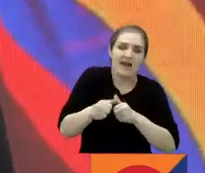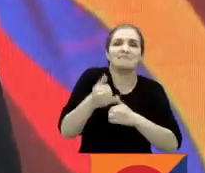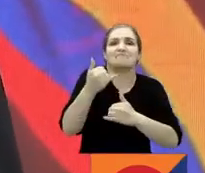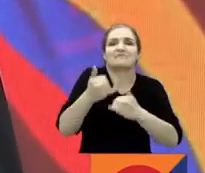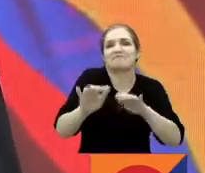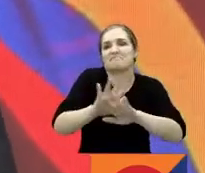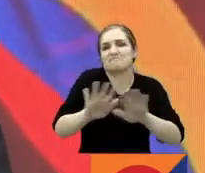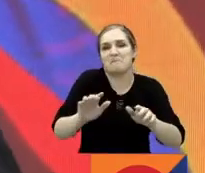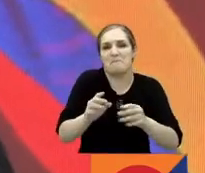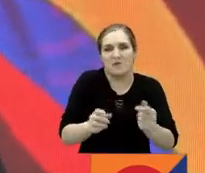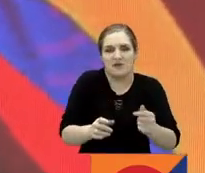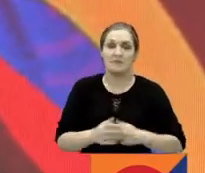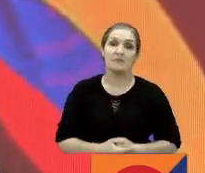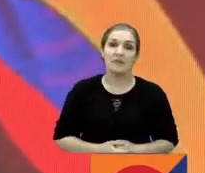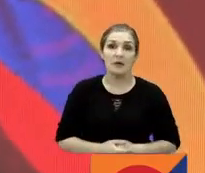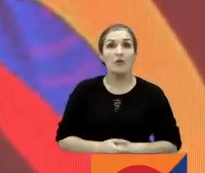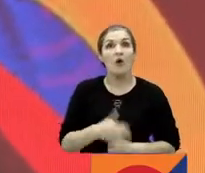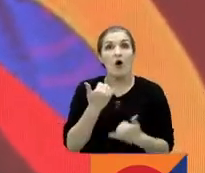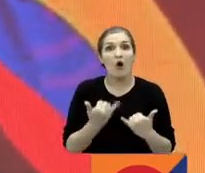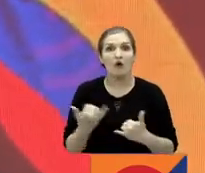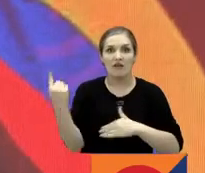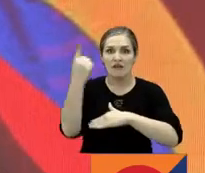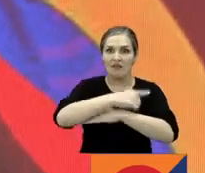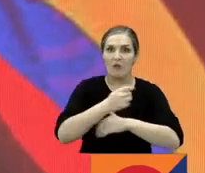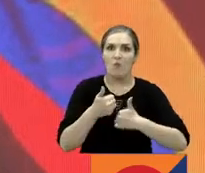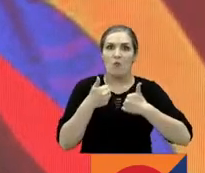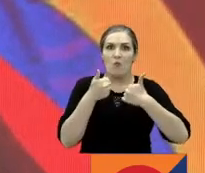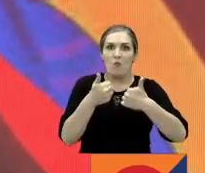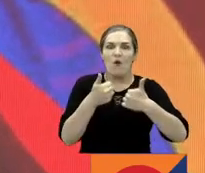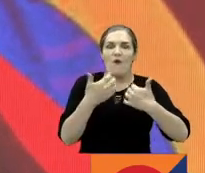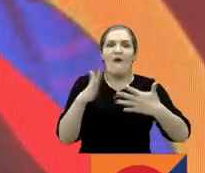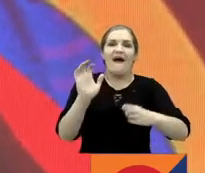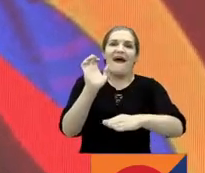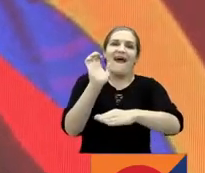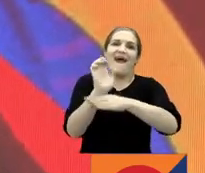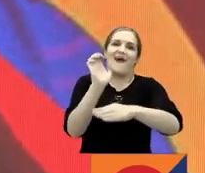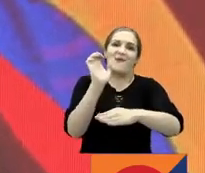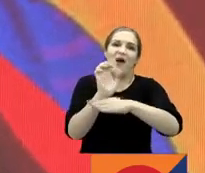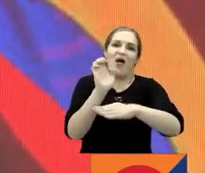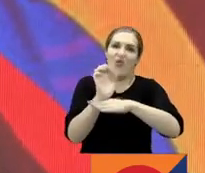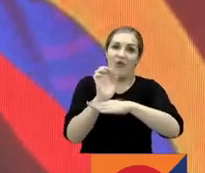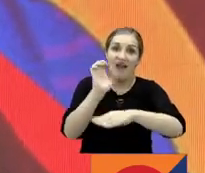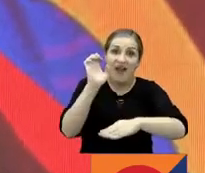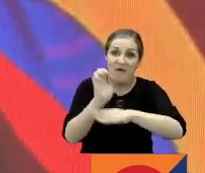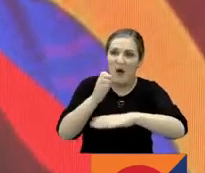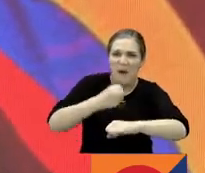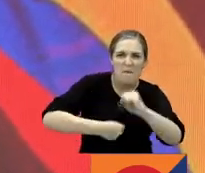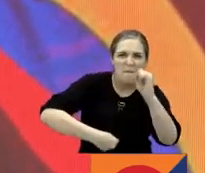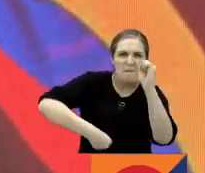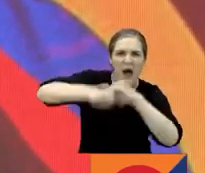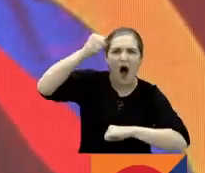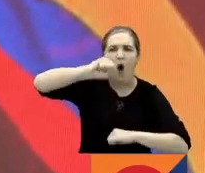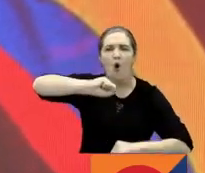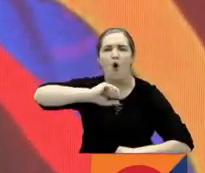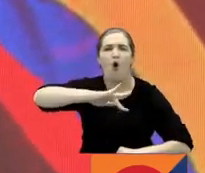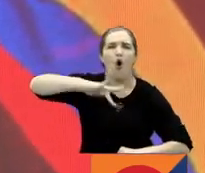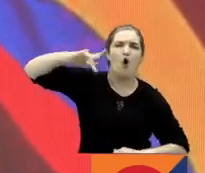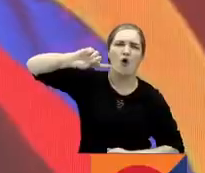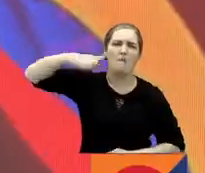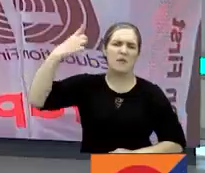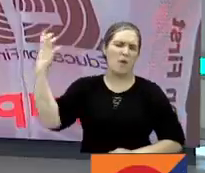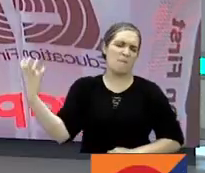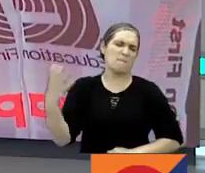Bueno, pero el hecho fantástico de la jornada llegó en Ecuador con Richard Carapaz, quien logró una medalla de oro en la ruta. Realmente fantástico.